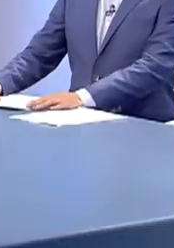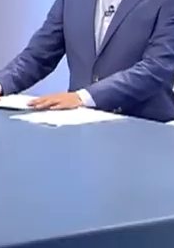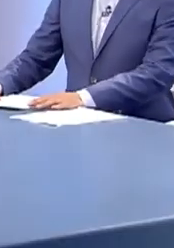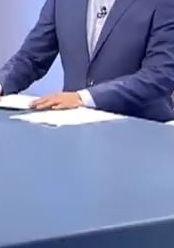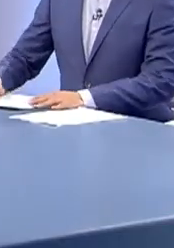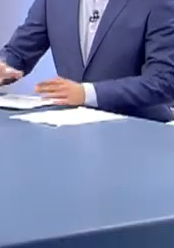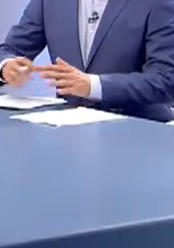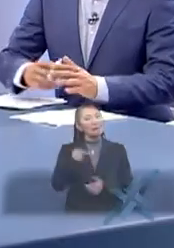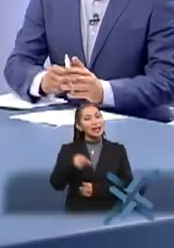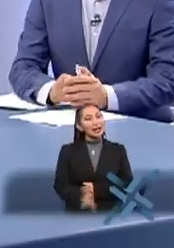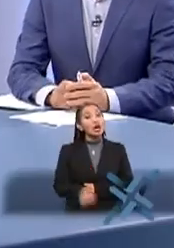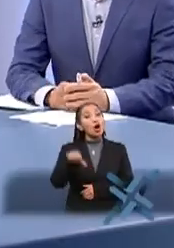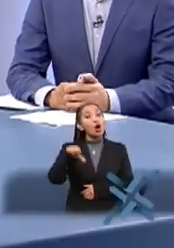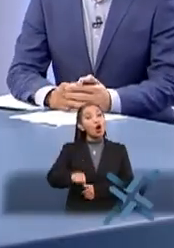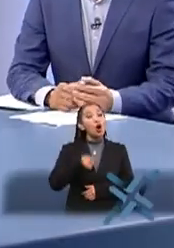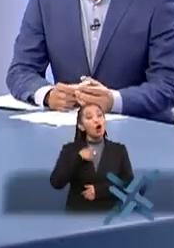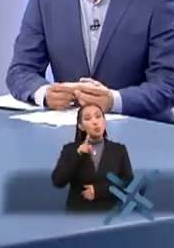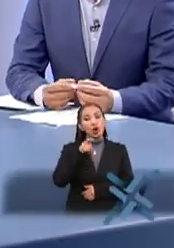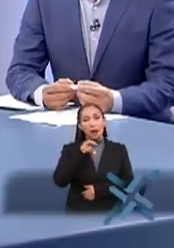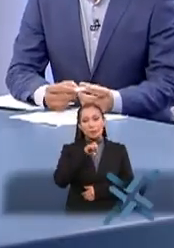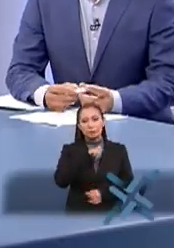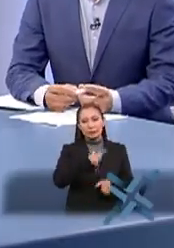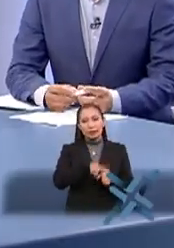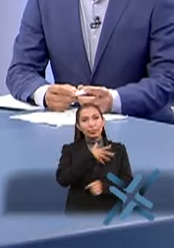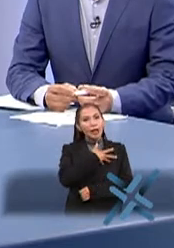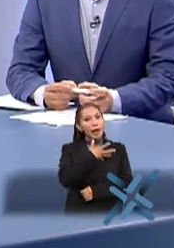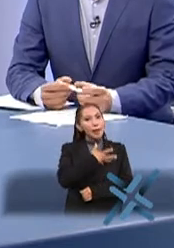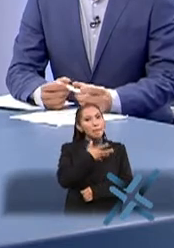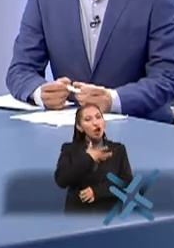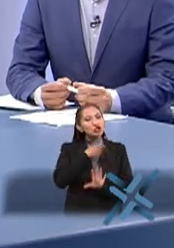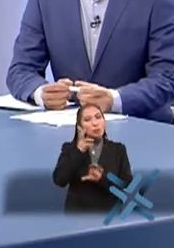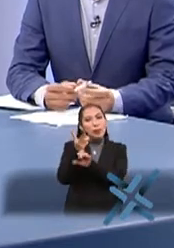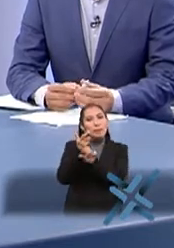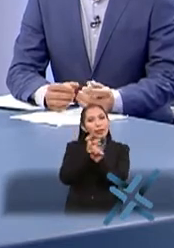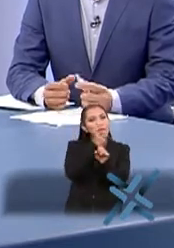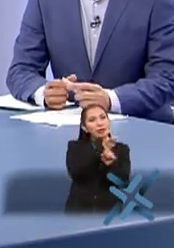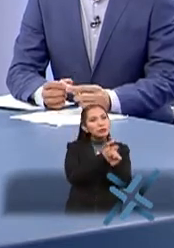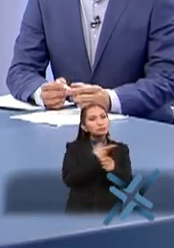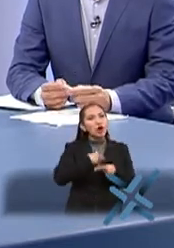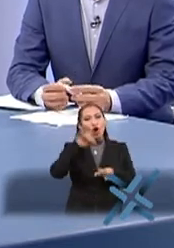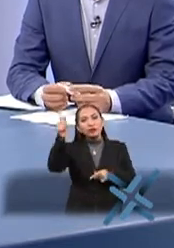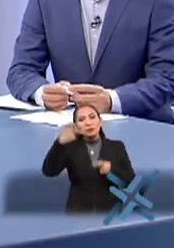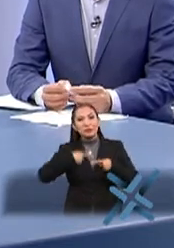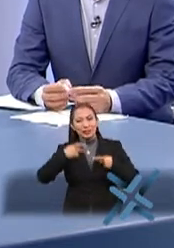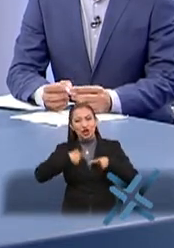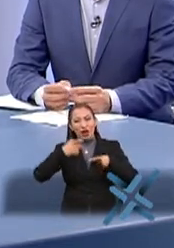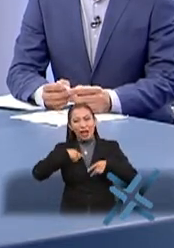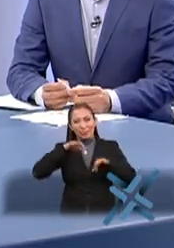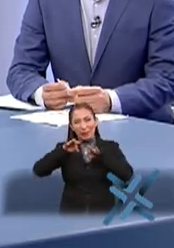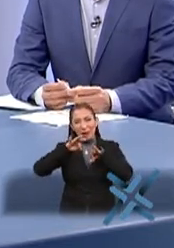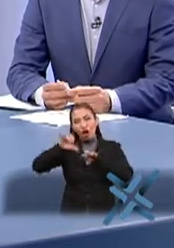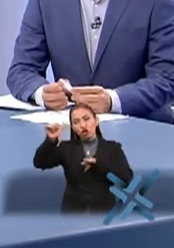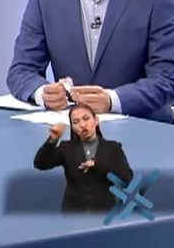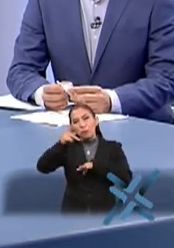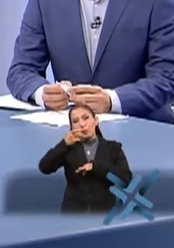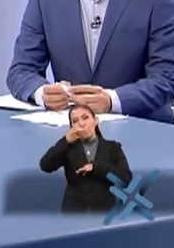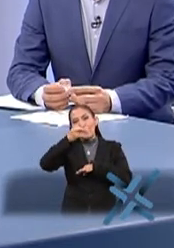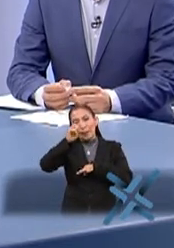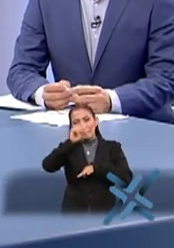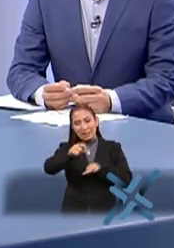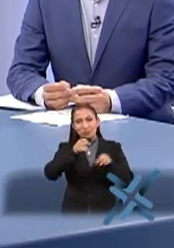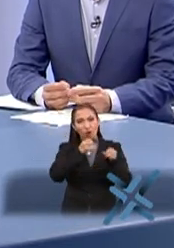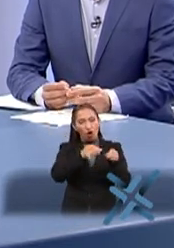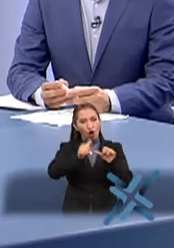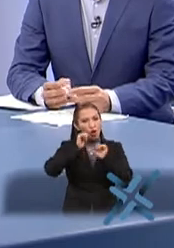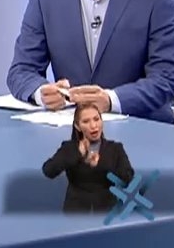Estamos de vuelta y bueno, hoy es un programa especial donde tenemos pues de invitados a los demás conductores de los distintos programas de la agencia,